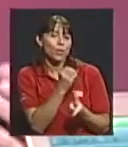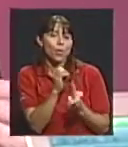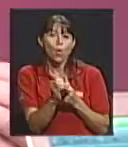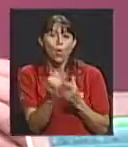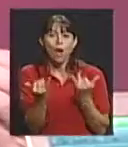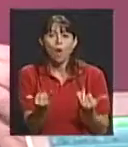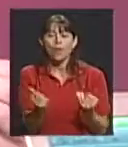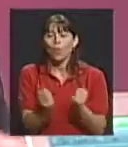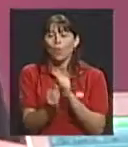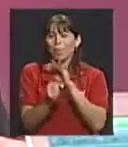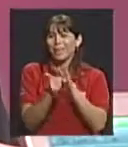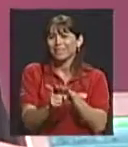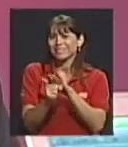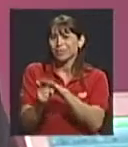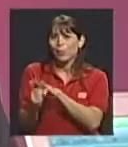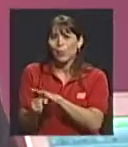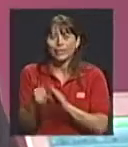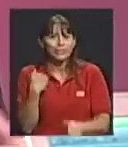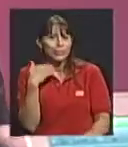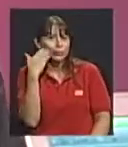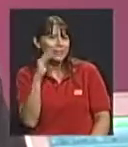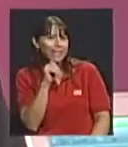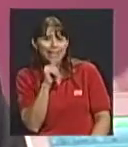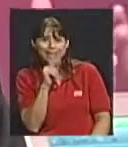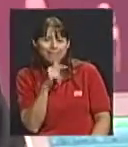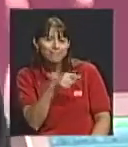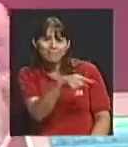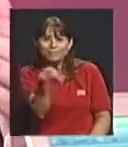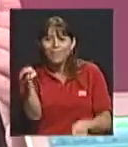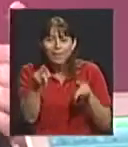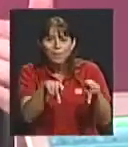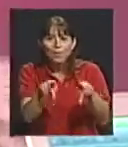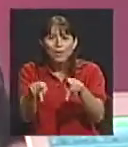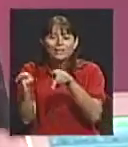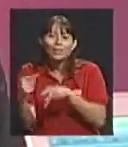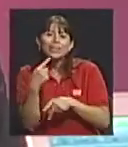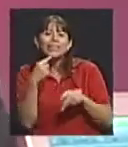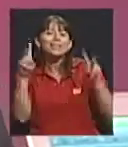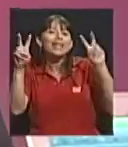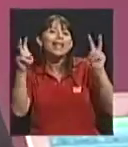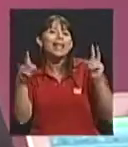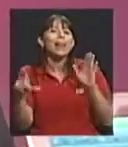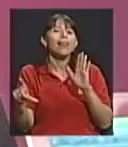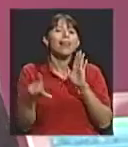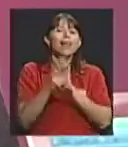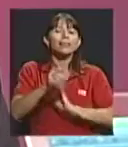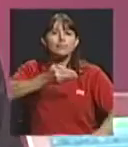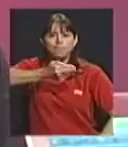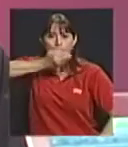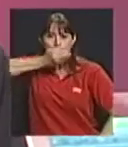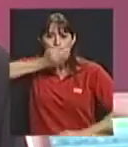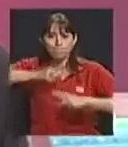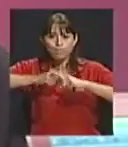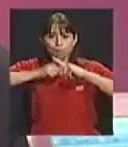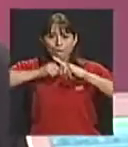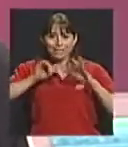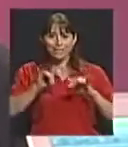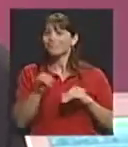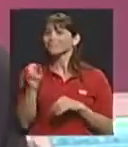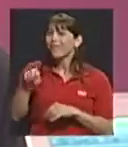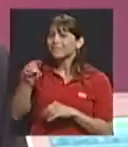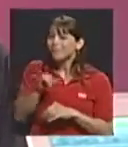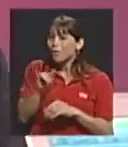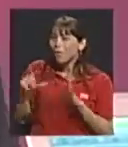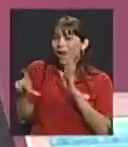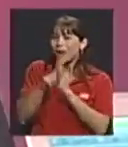que que que la población está calificando de leyes mordaza como exactamente como ley mordaza para